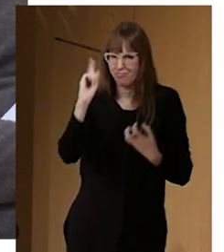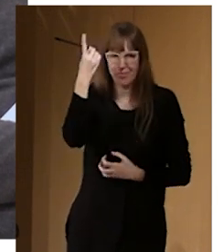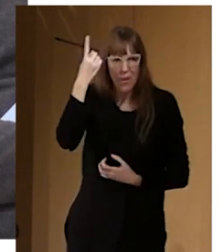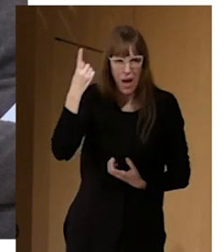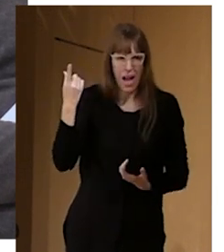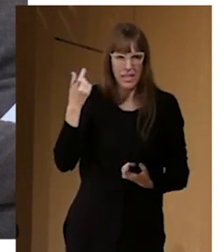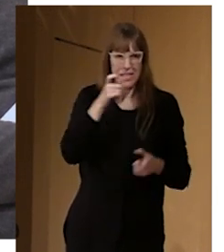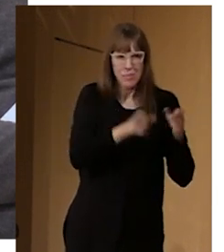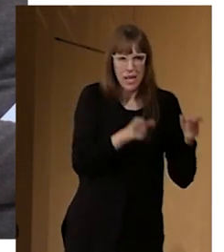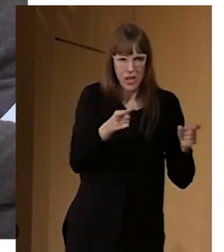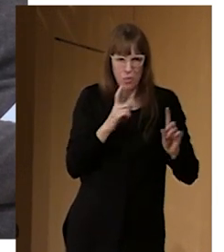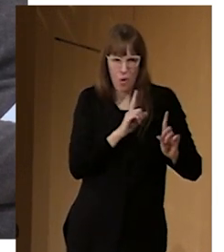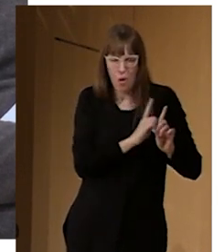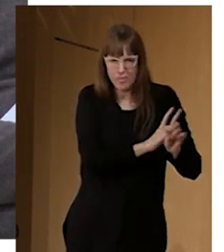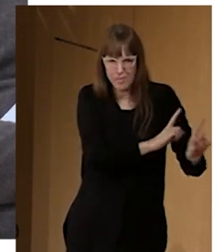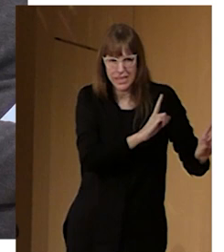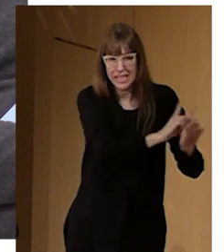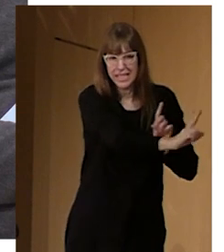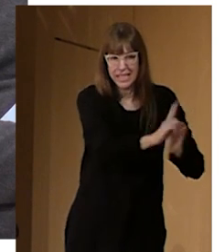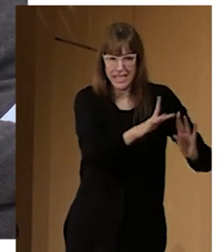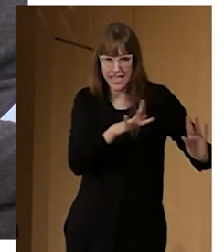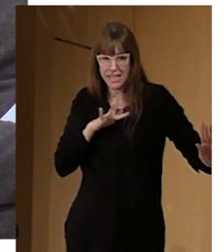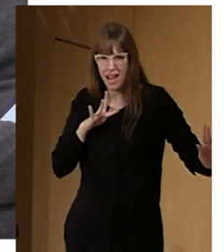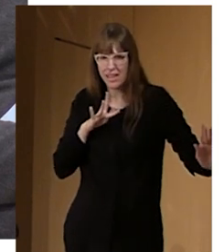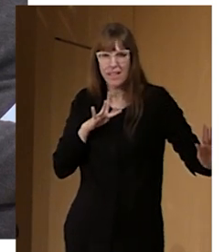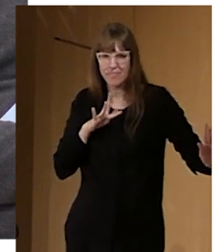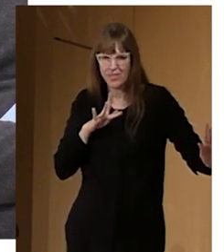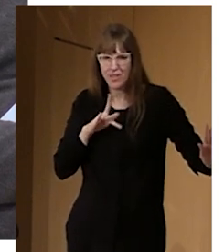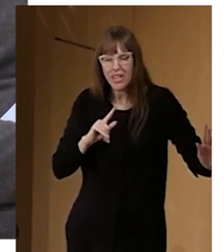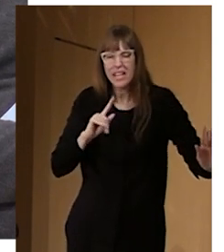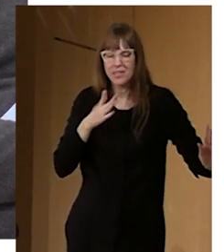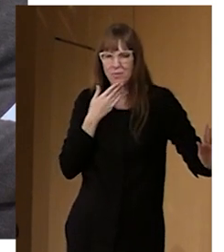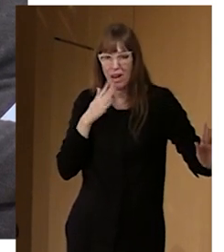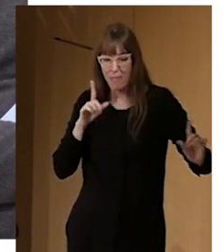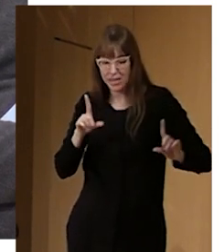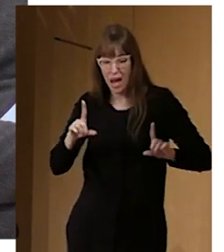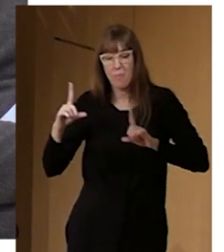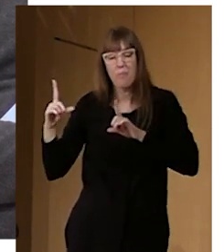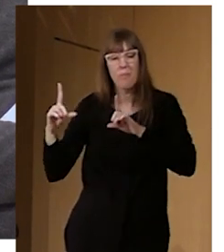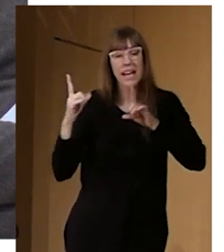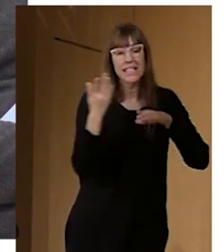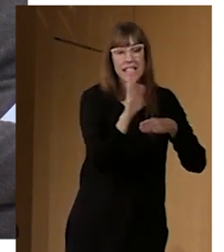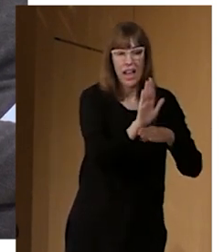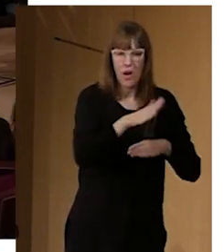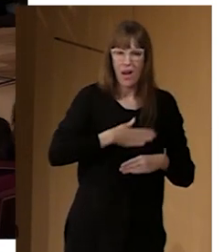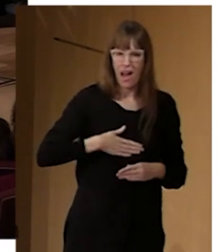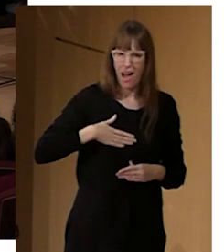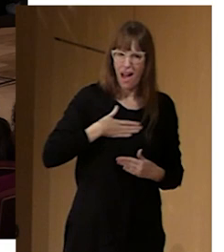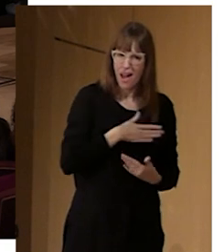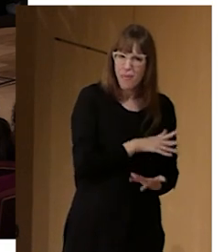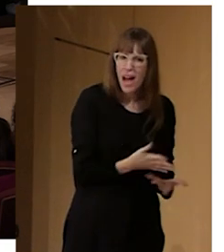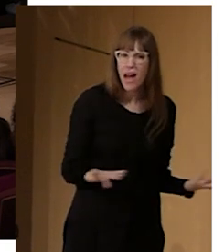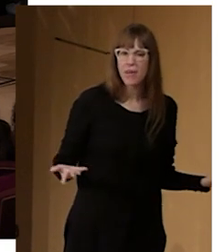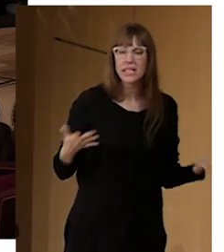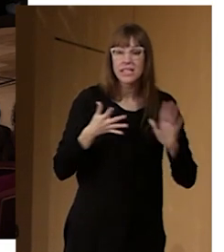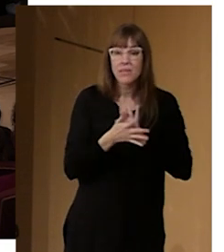algunas personas eh dar a entender no y mostrar una cara muchísimo más amable de que no es solamente el museo de todos tiene que ser el museo para